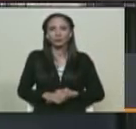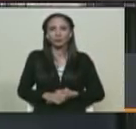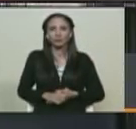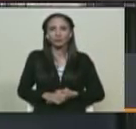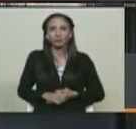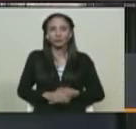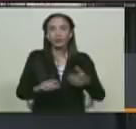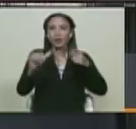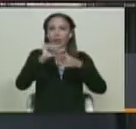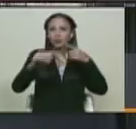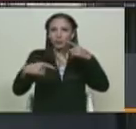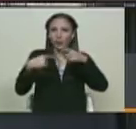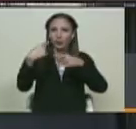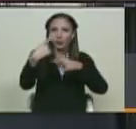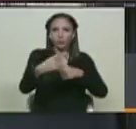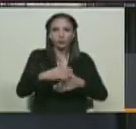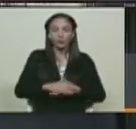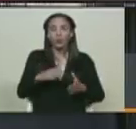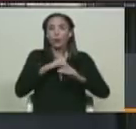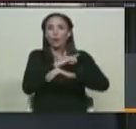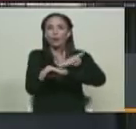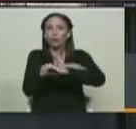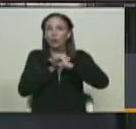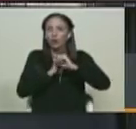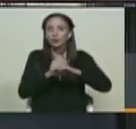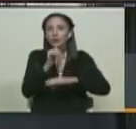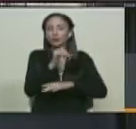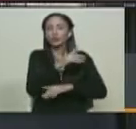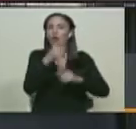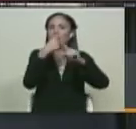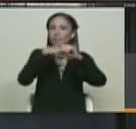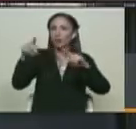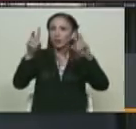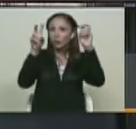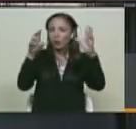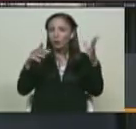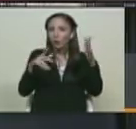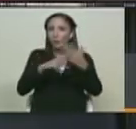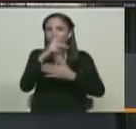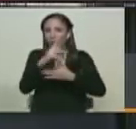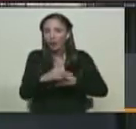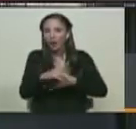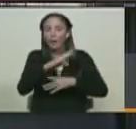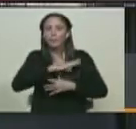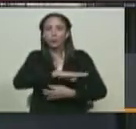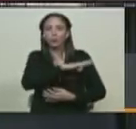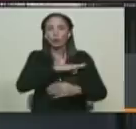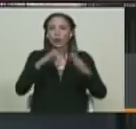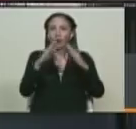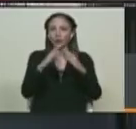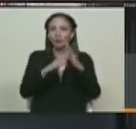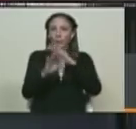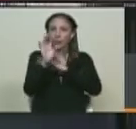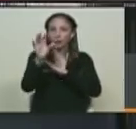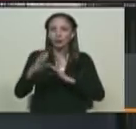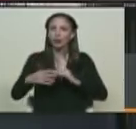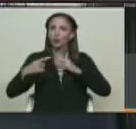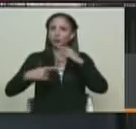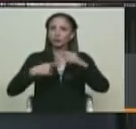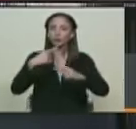próxima semana con mucha fuerza el nuevo plan superior de la gran misión Hogares de la Patria. Vamos a pasar